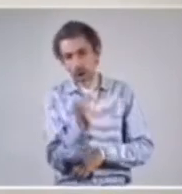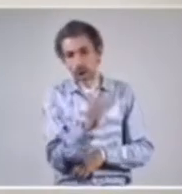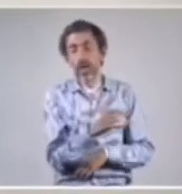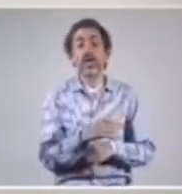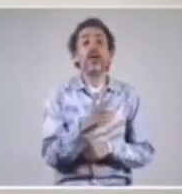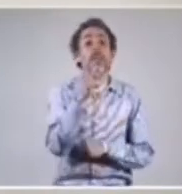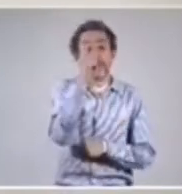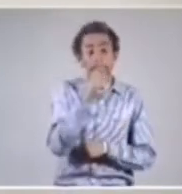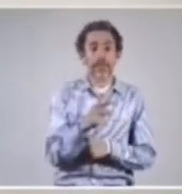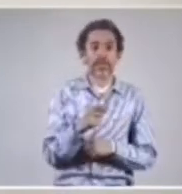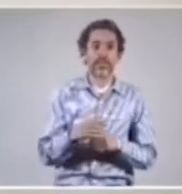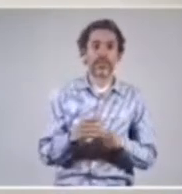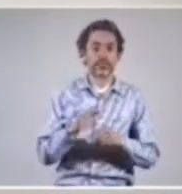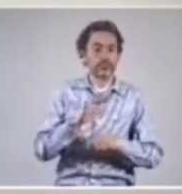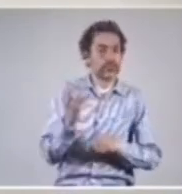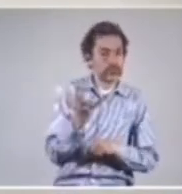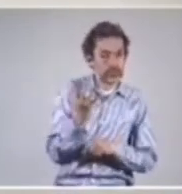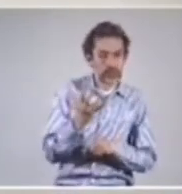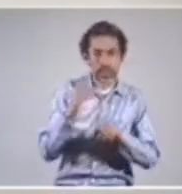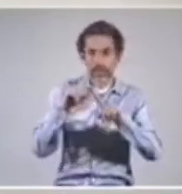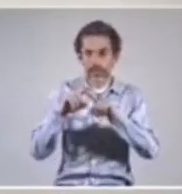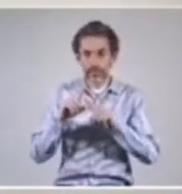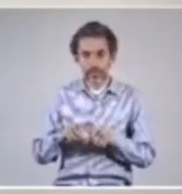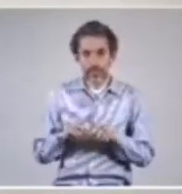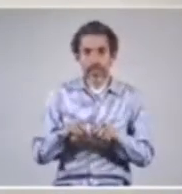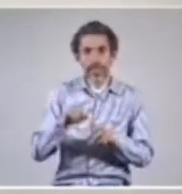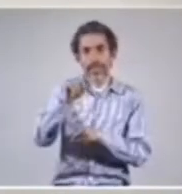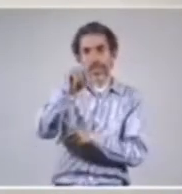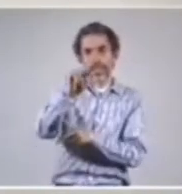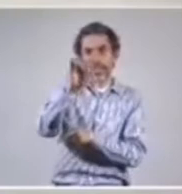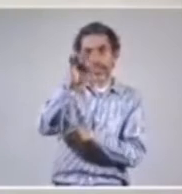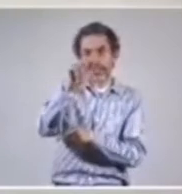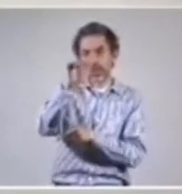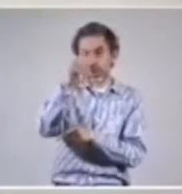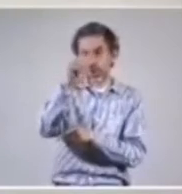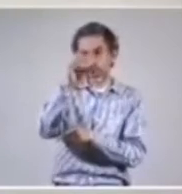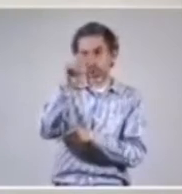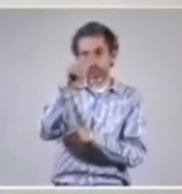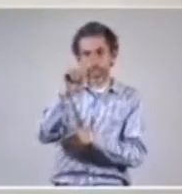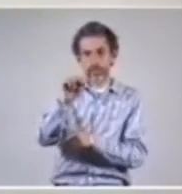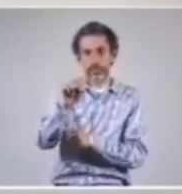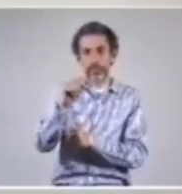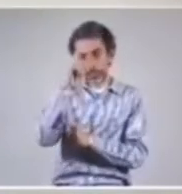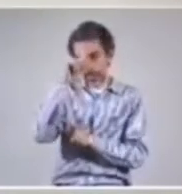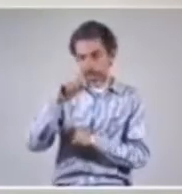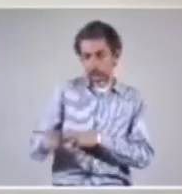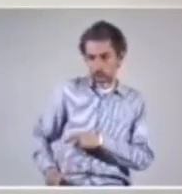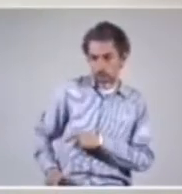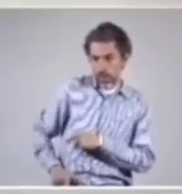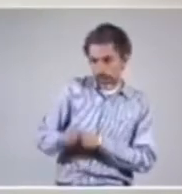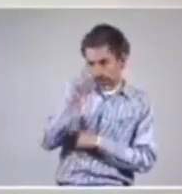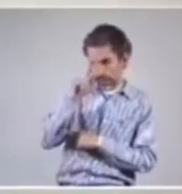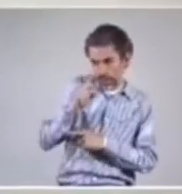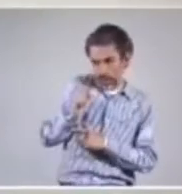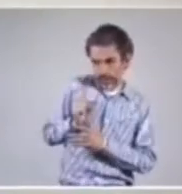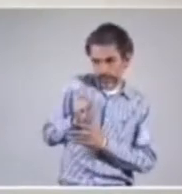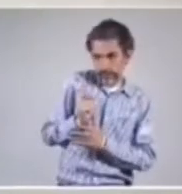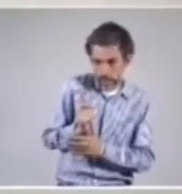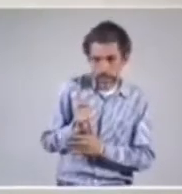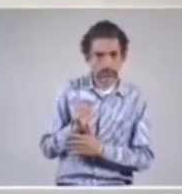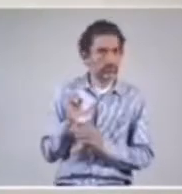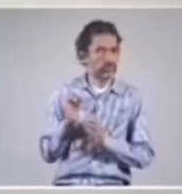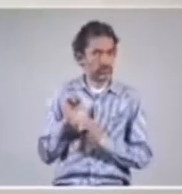para poder desarrollar diversas tecnologías que no le cuesten nada al gobierno de la Ciudad de México, que no representen erogación de